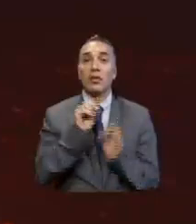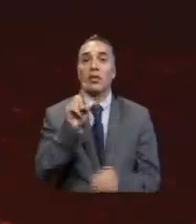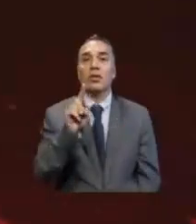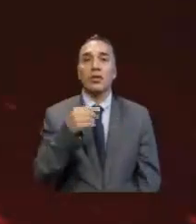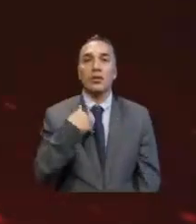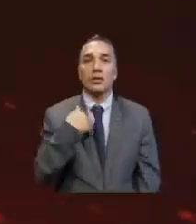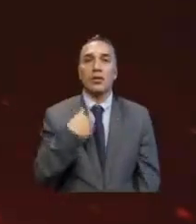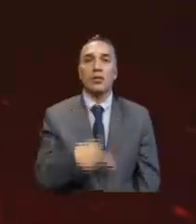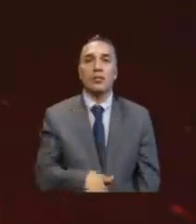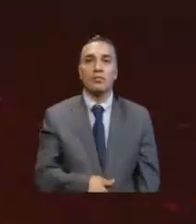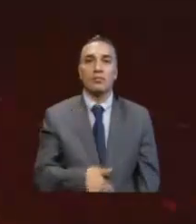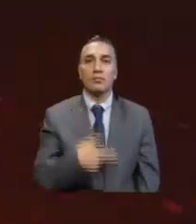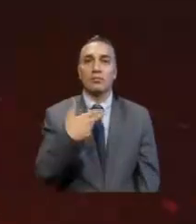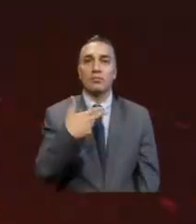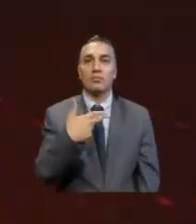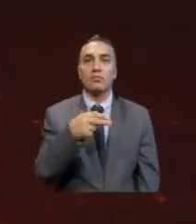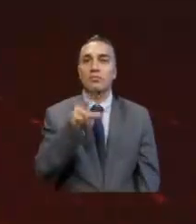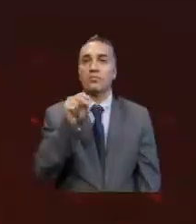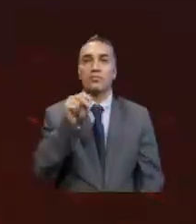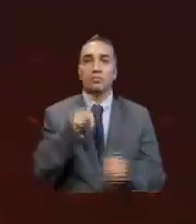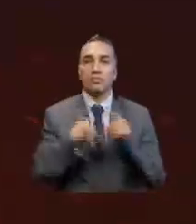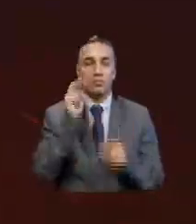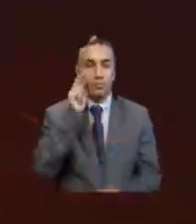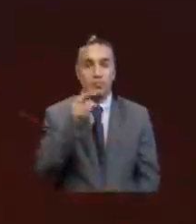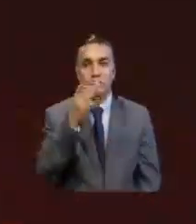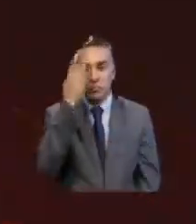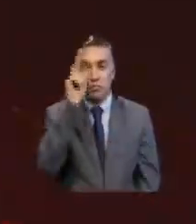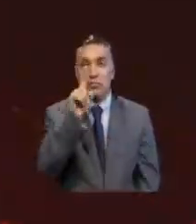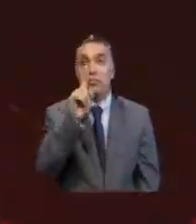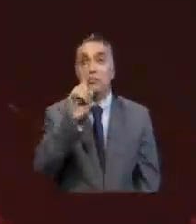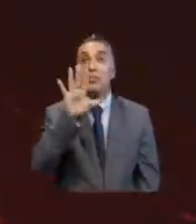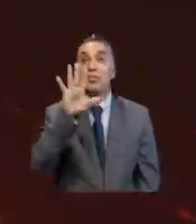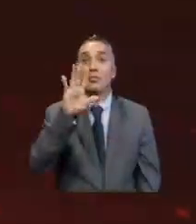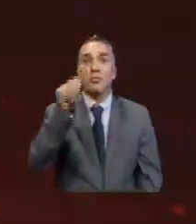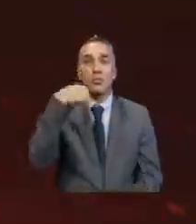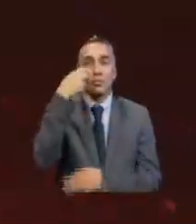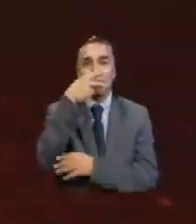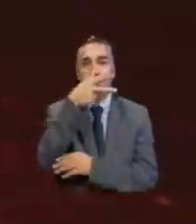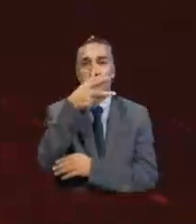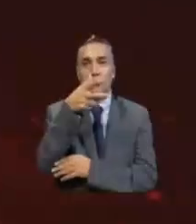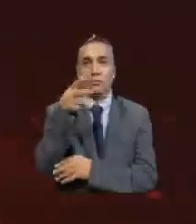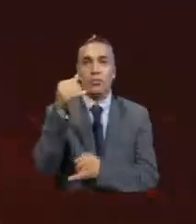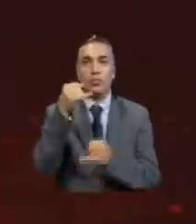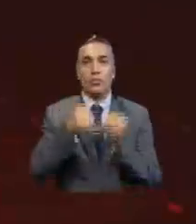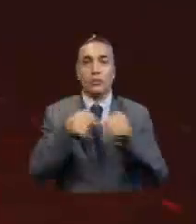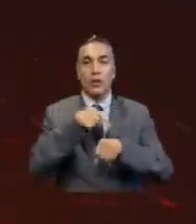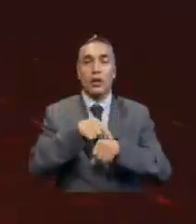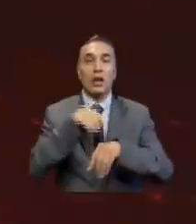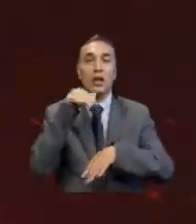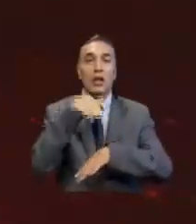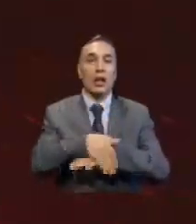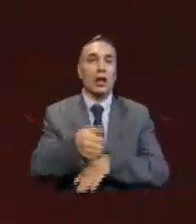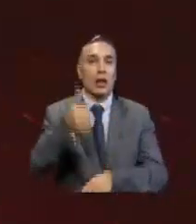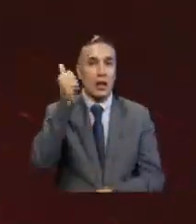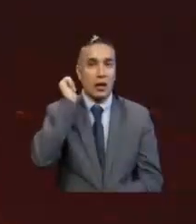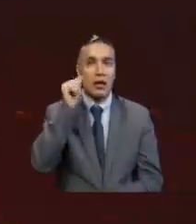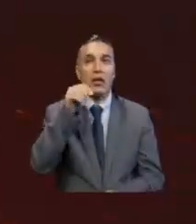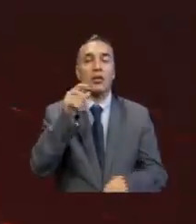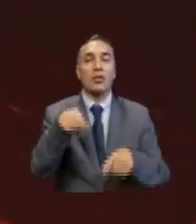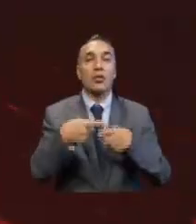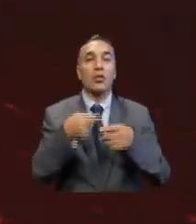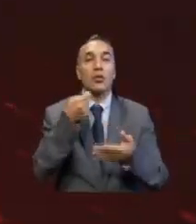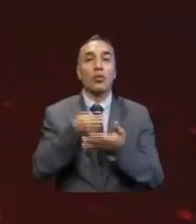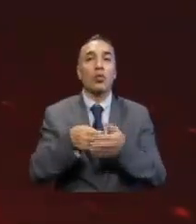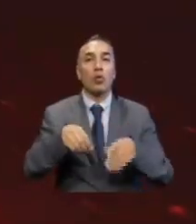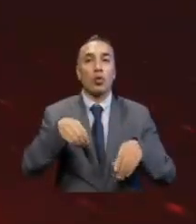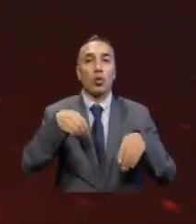un arma que no la logramos ver porque estas son imágenes de las últimas horas de la tarde de ayer en el shopping de